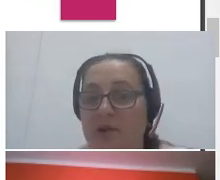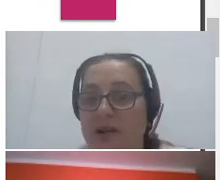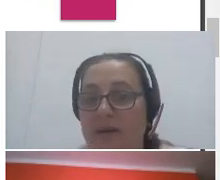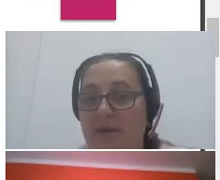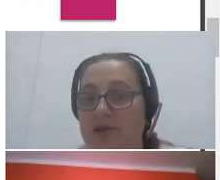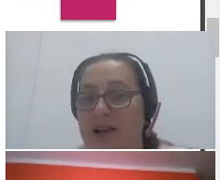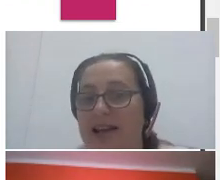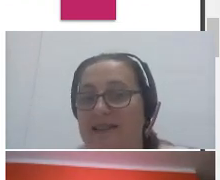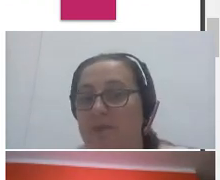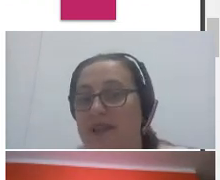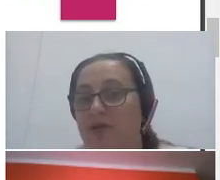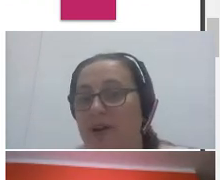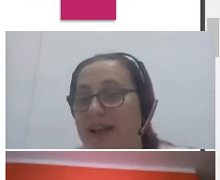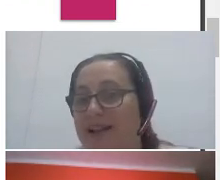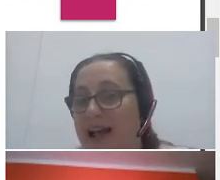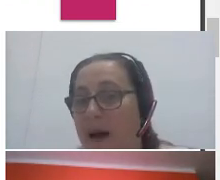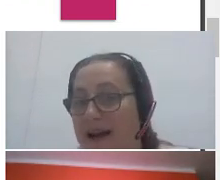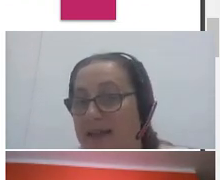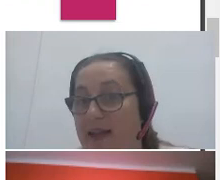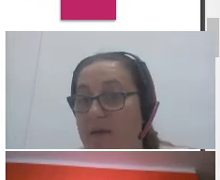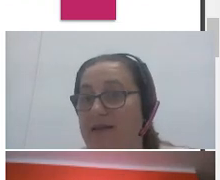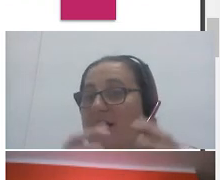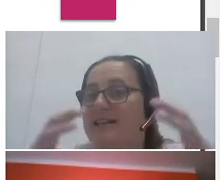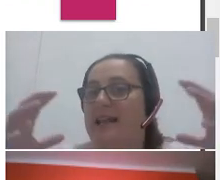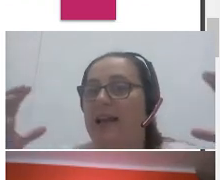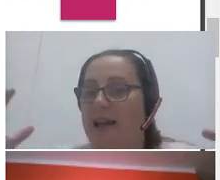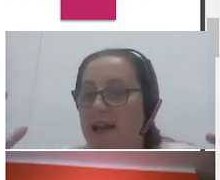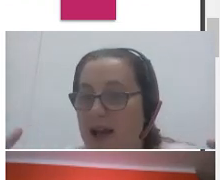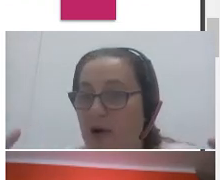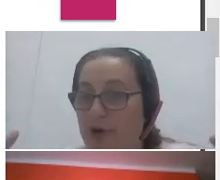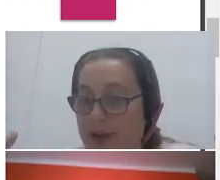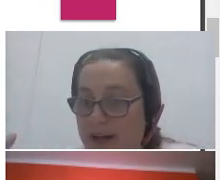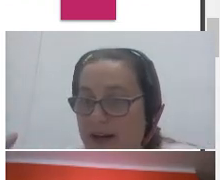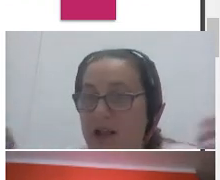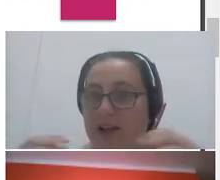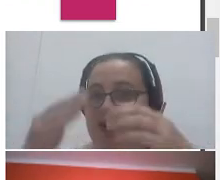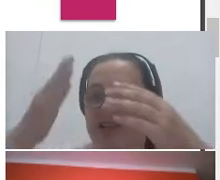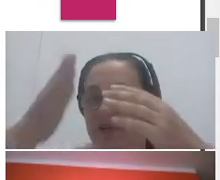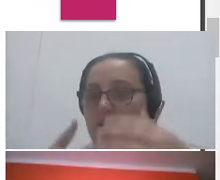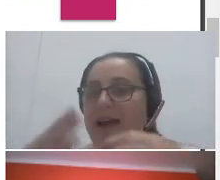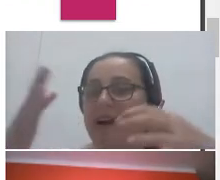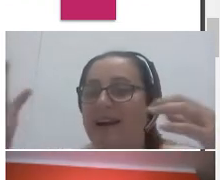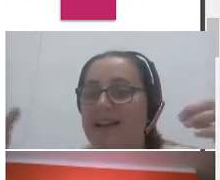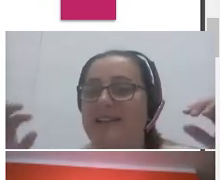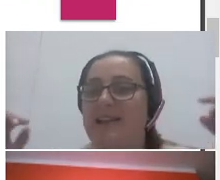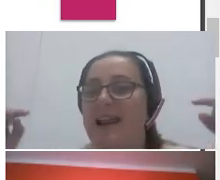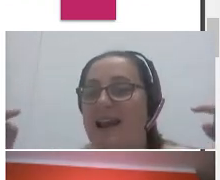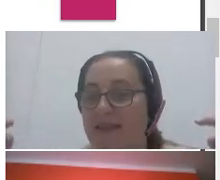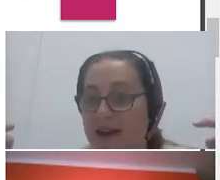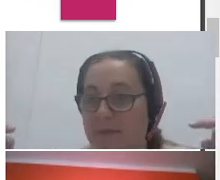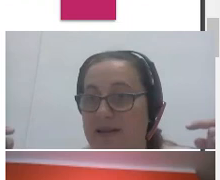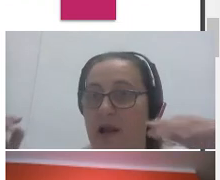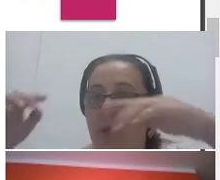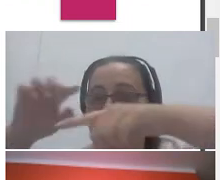este caso lo que estamos es impidiendo que esta capa, la dermis, llegue a contener. Entonces se forman grietas en